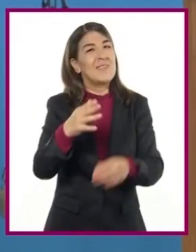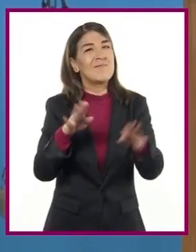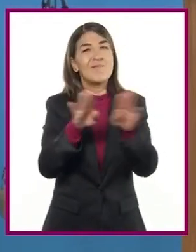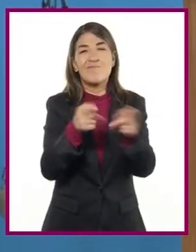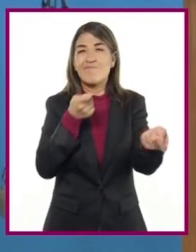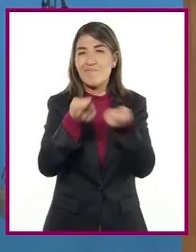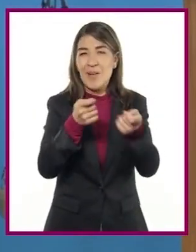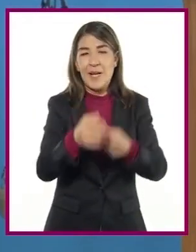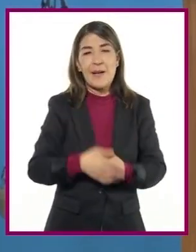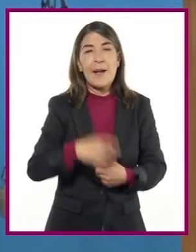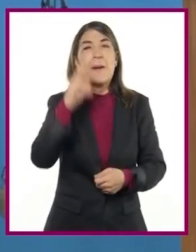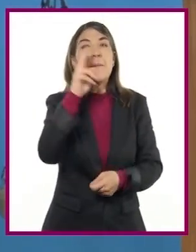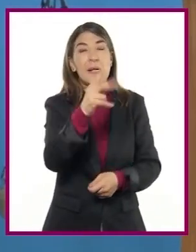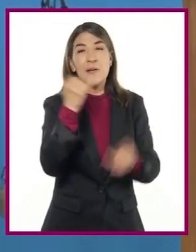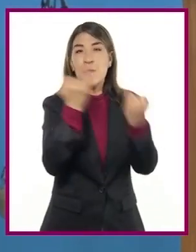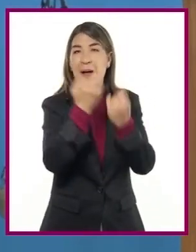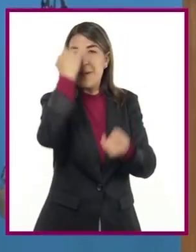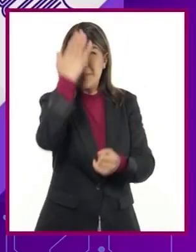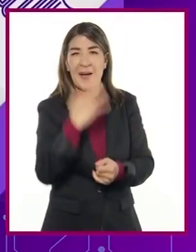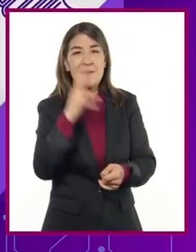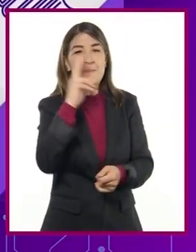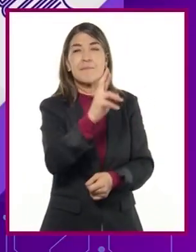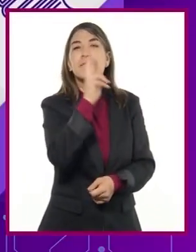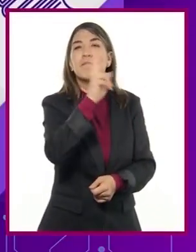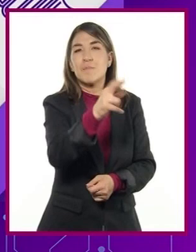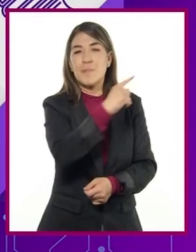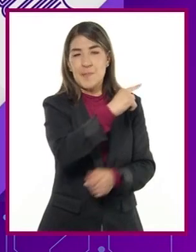en la imagen, respondiendo la pregunta: